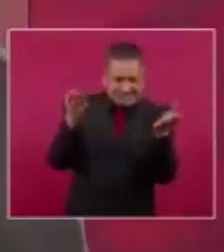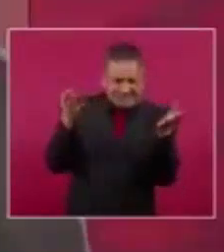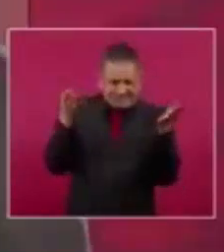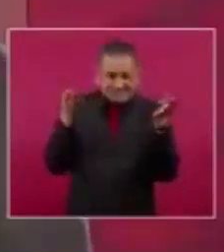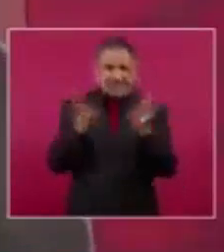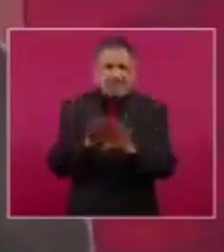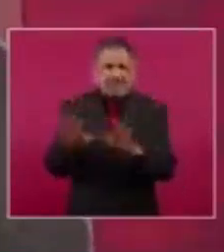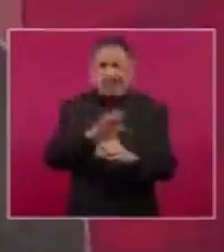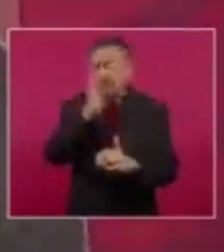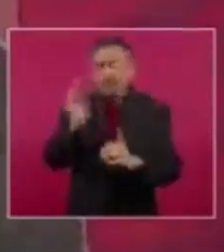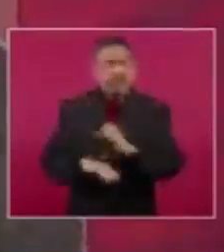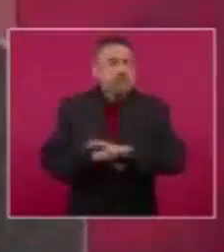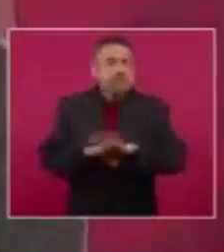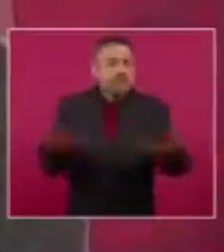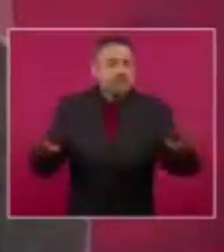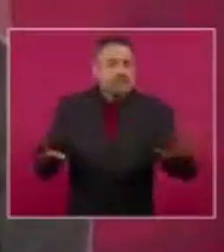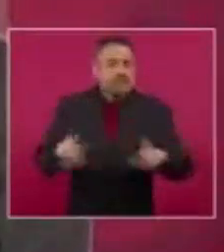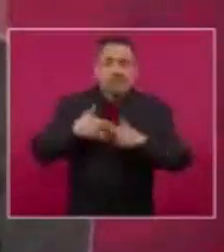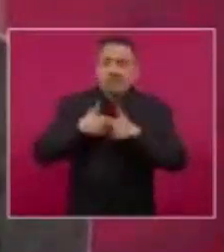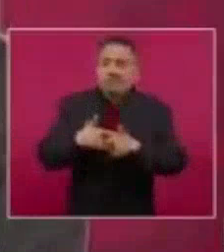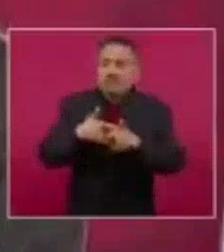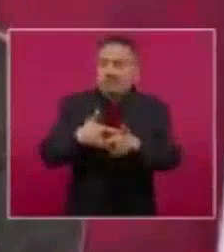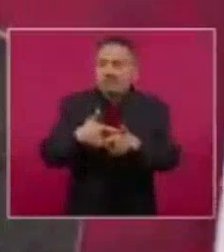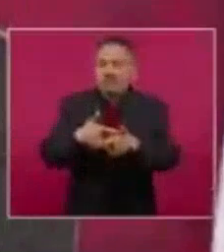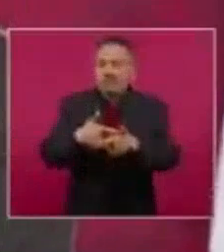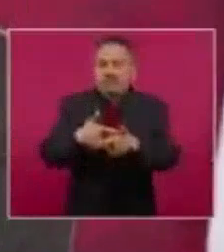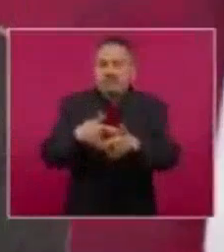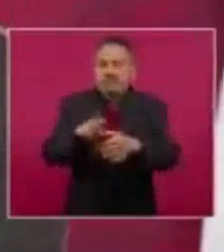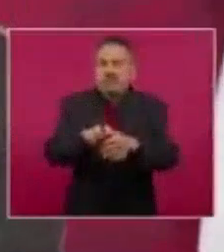mi ciclo.